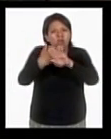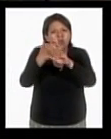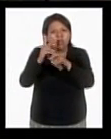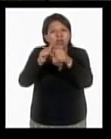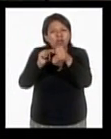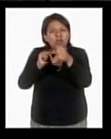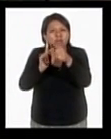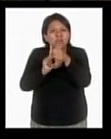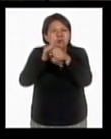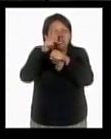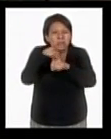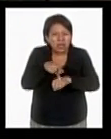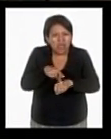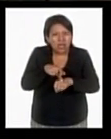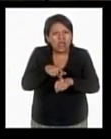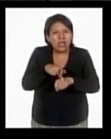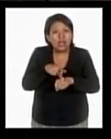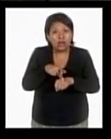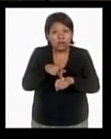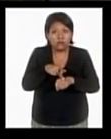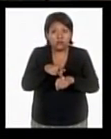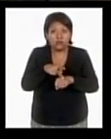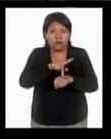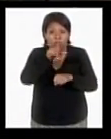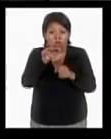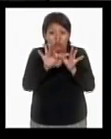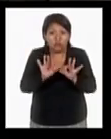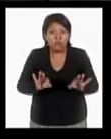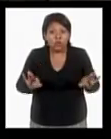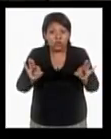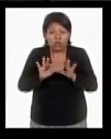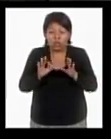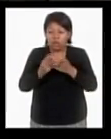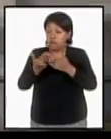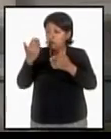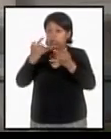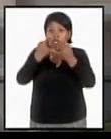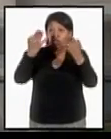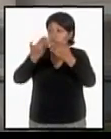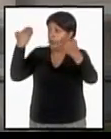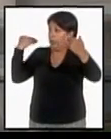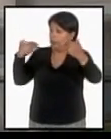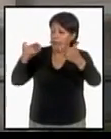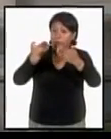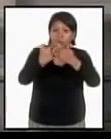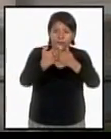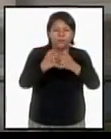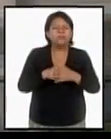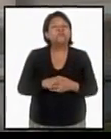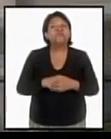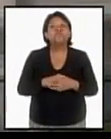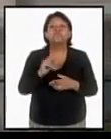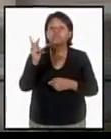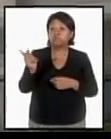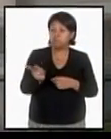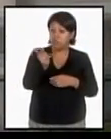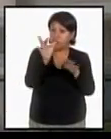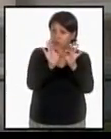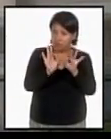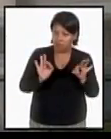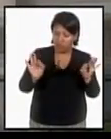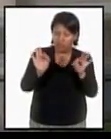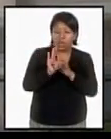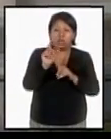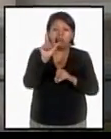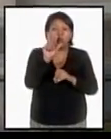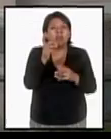de nuestro color de piel, cobra importancia histórica y determinante? Es una pregunta clave, Víctor. La